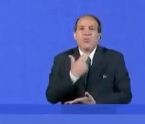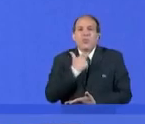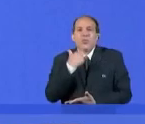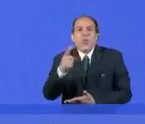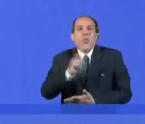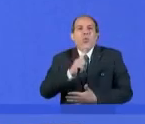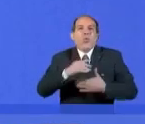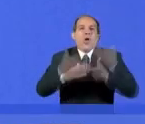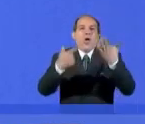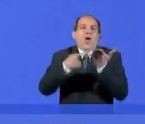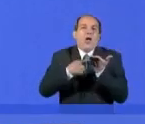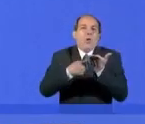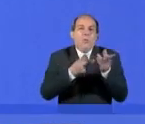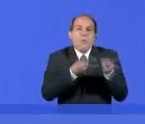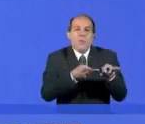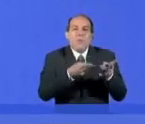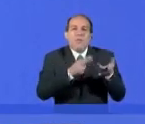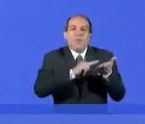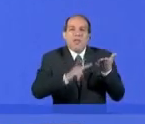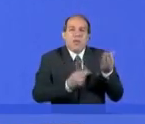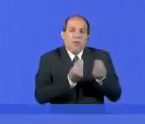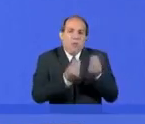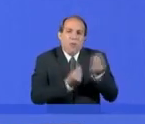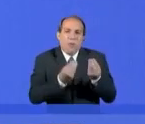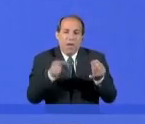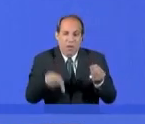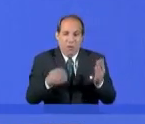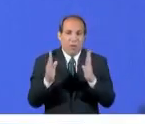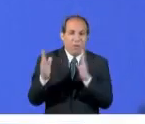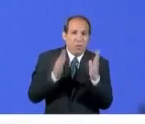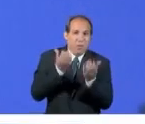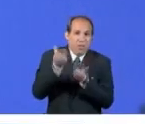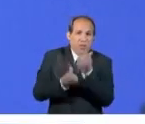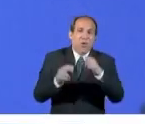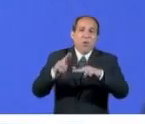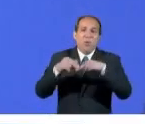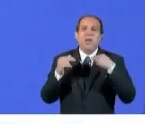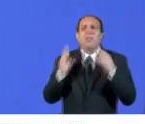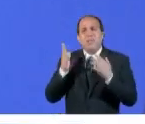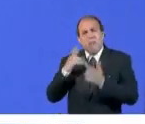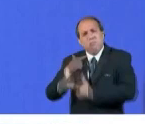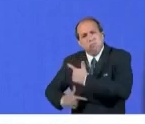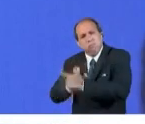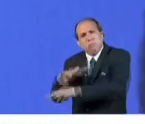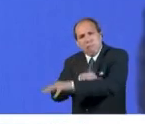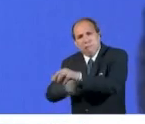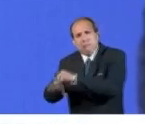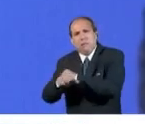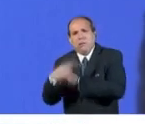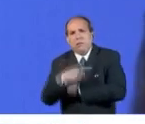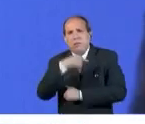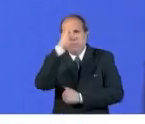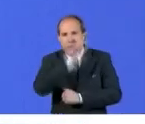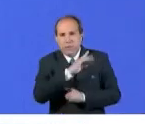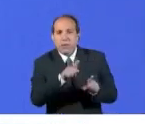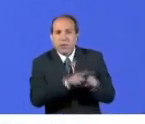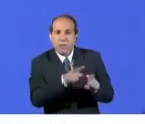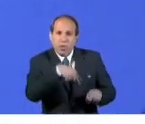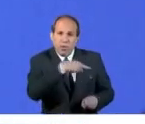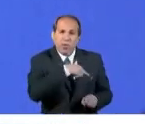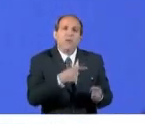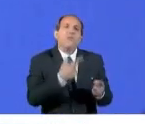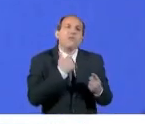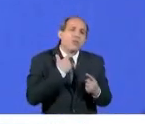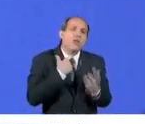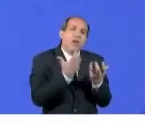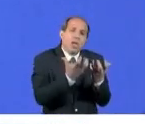Lamentamos no haber podido llegar a acuerdos sobre este tema este semestre, a pesar de los esfuerzos realizados por Brasil y nuestra voluntad de aceptar una reducción